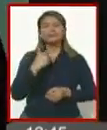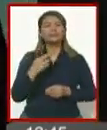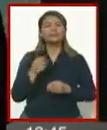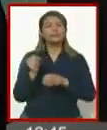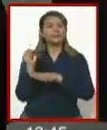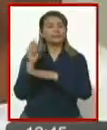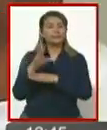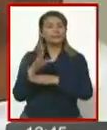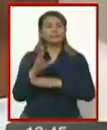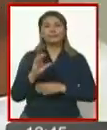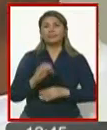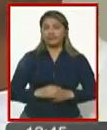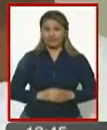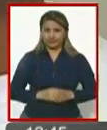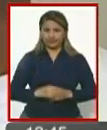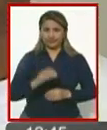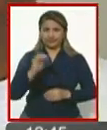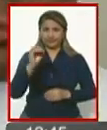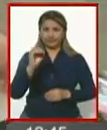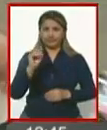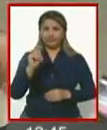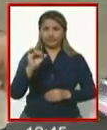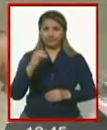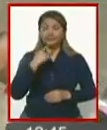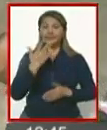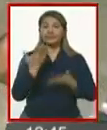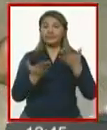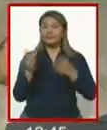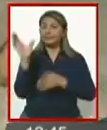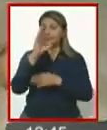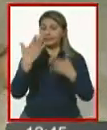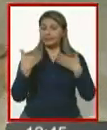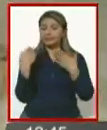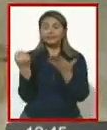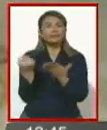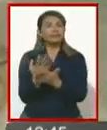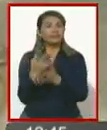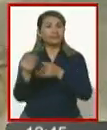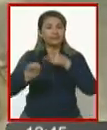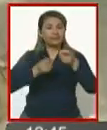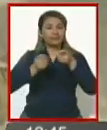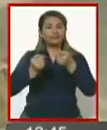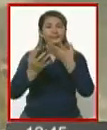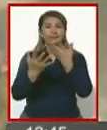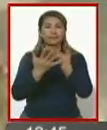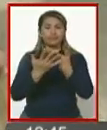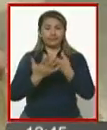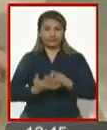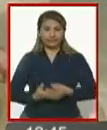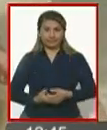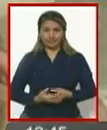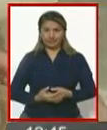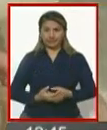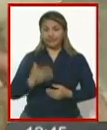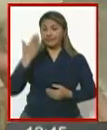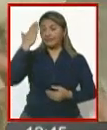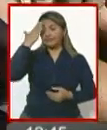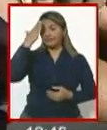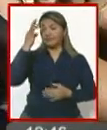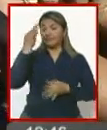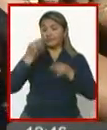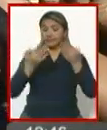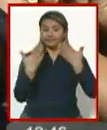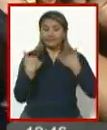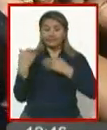encargo de Víctor Hugo Orellana, alias Eloti. Aparentemente busca tener nuevamente el control del penal de Palmasola. Mire, no sé si tendrá